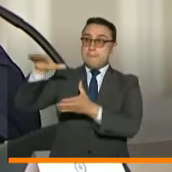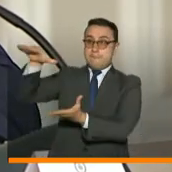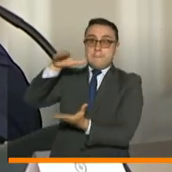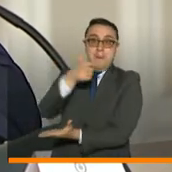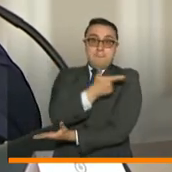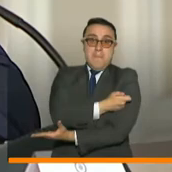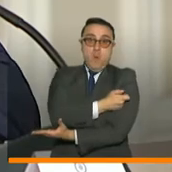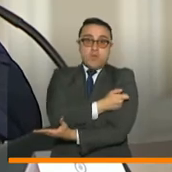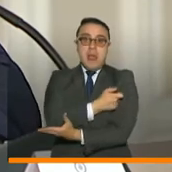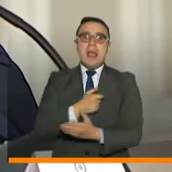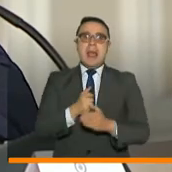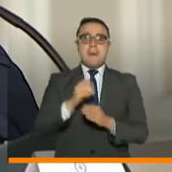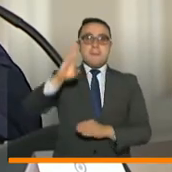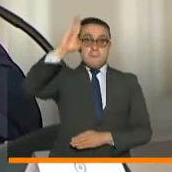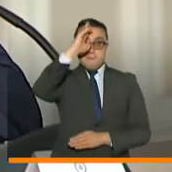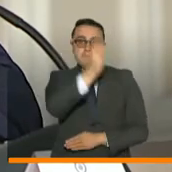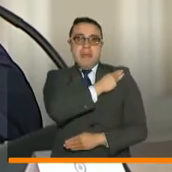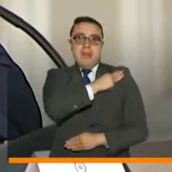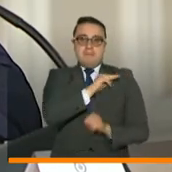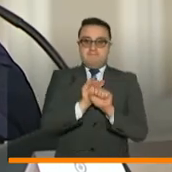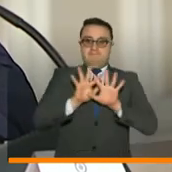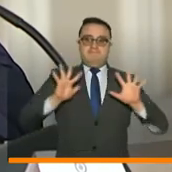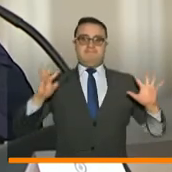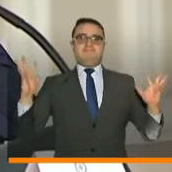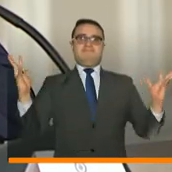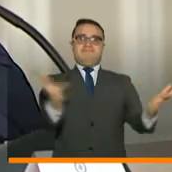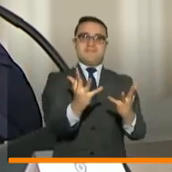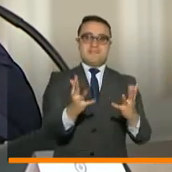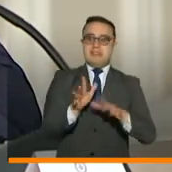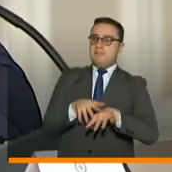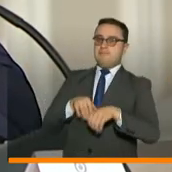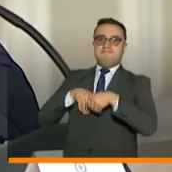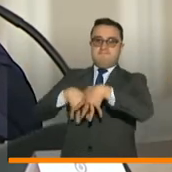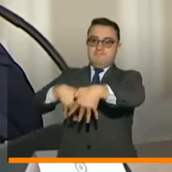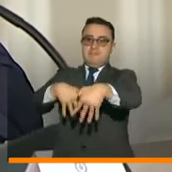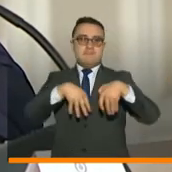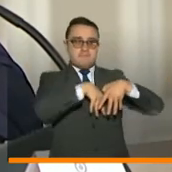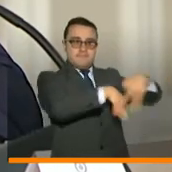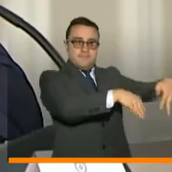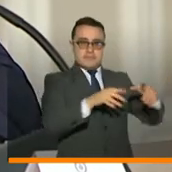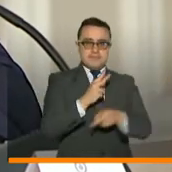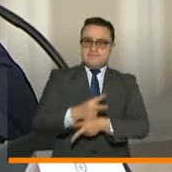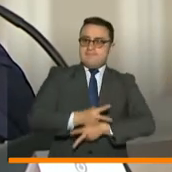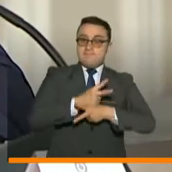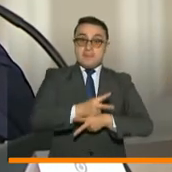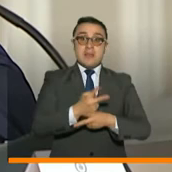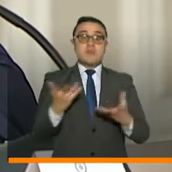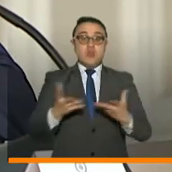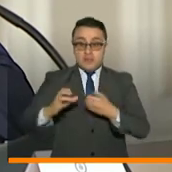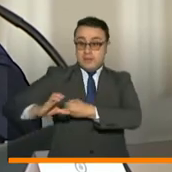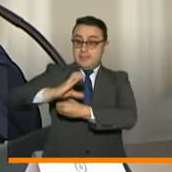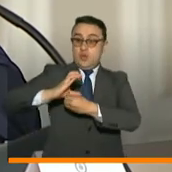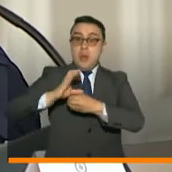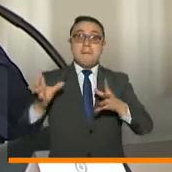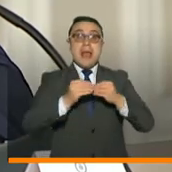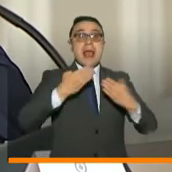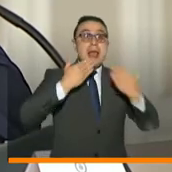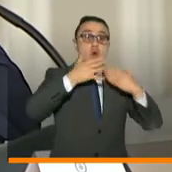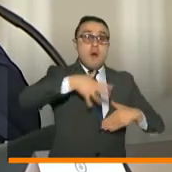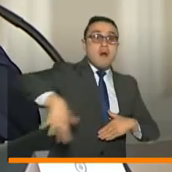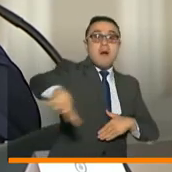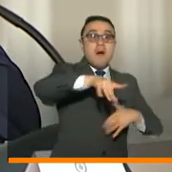de aplicación en los cuales estaremos desarrollando tanto en escenarios urbanos como en escenarios rurales presidentes y por supuesto